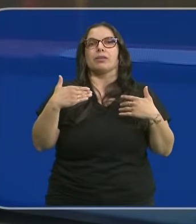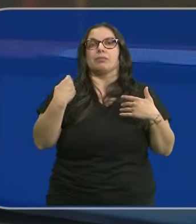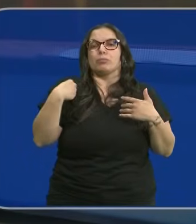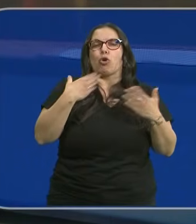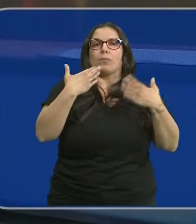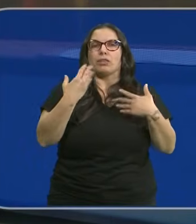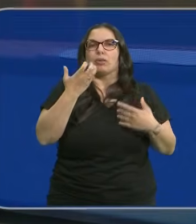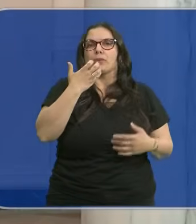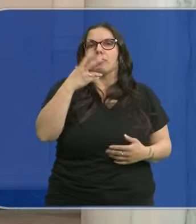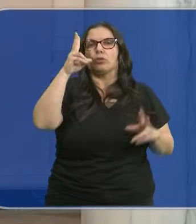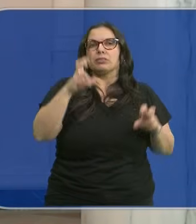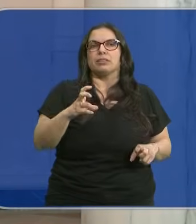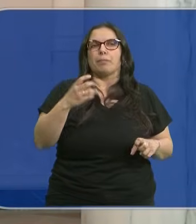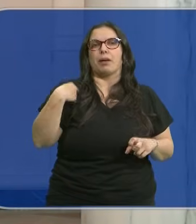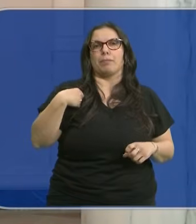Unidos.